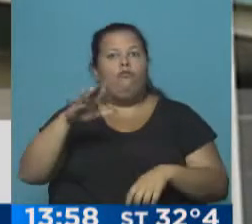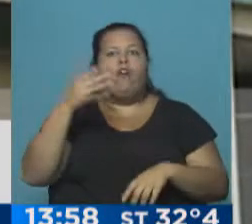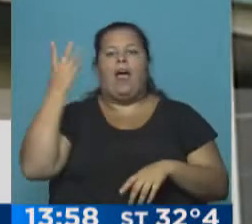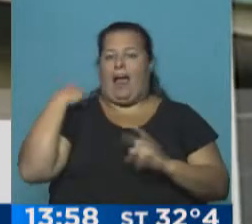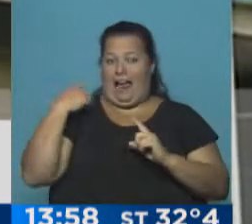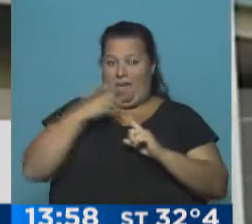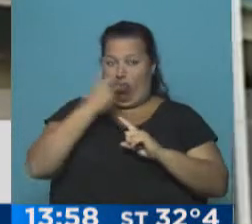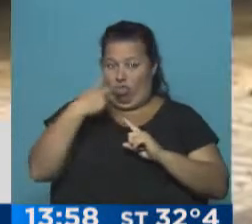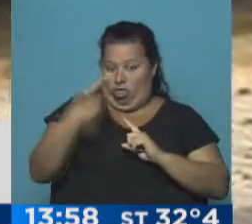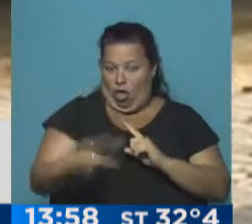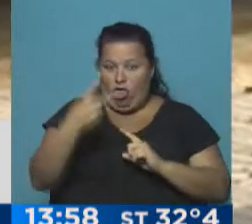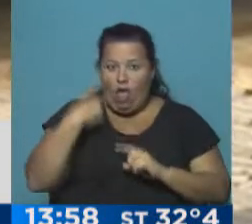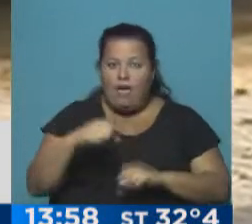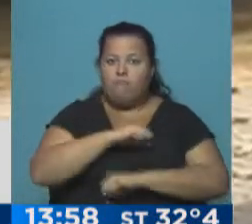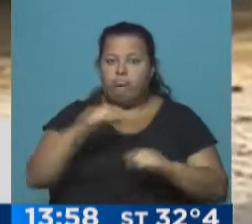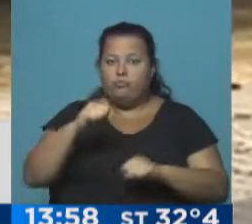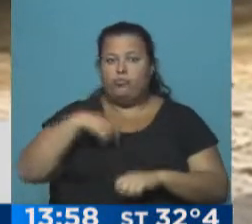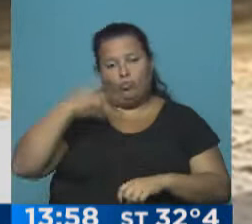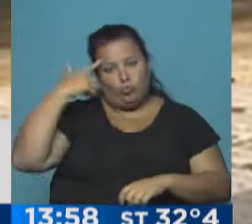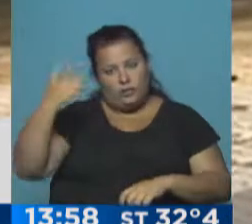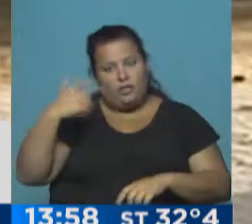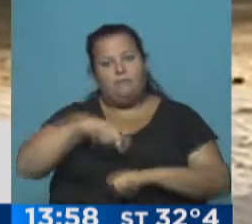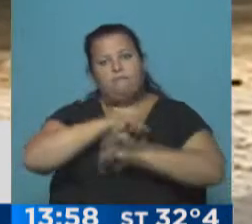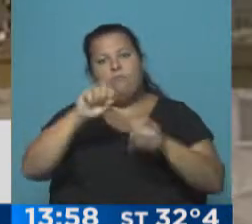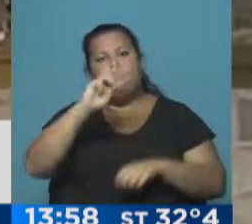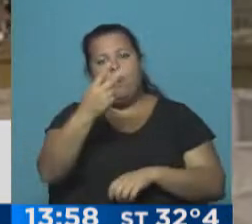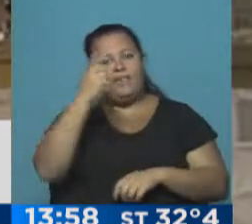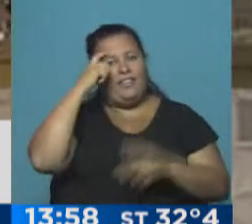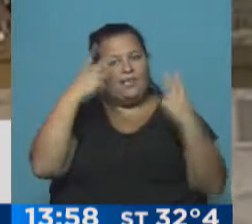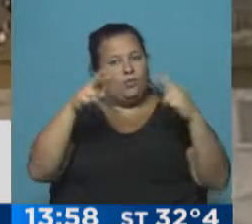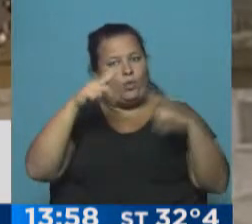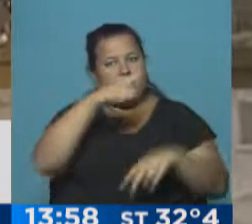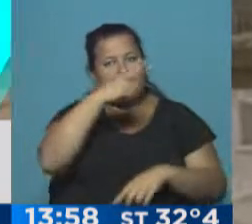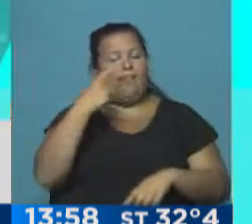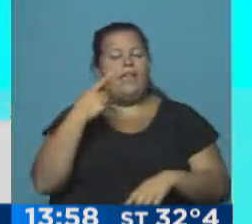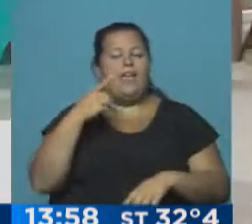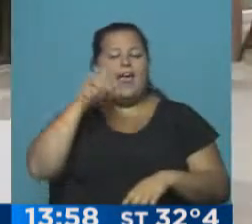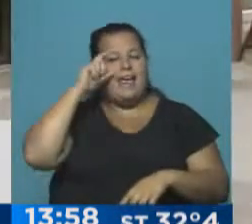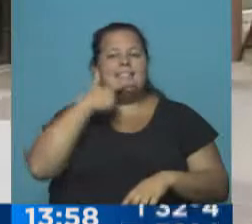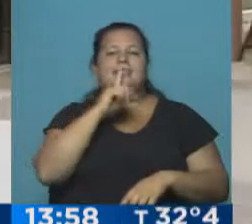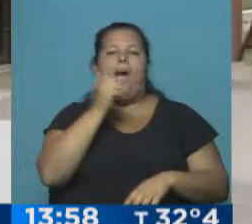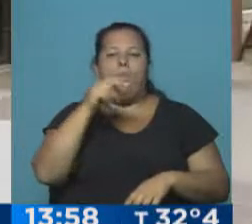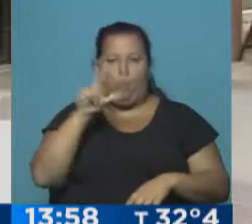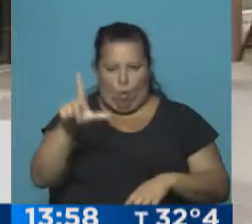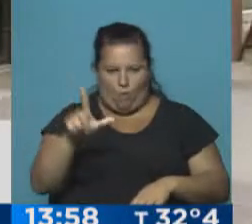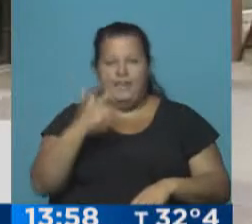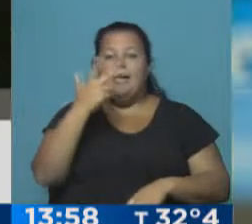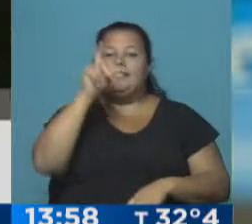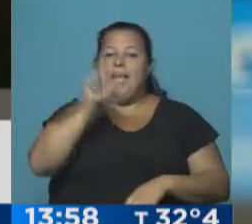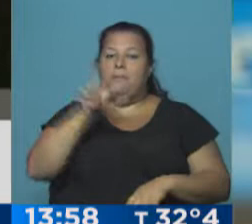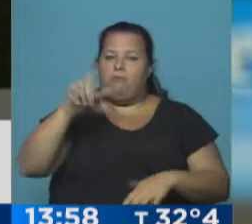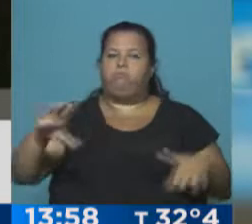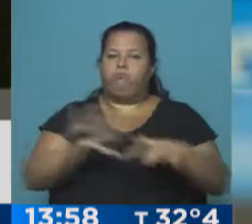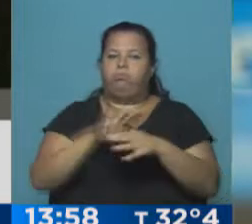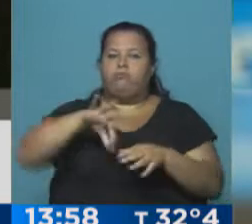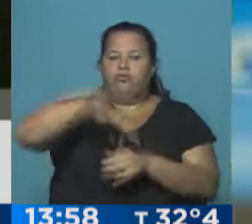2 días después de que un terrorista suicida acabase con la vida de 10 turistas en Estambul. 3 personas acertaron los